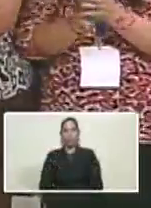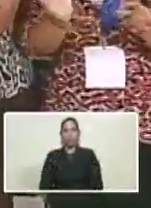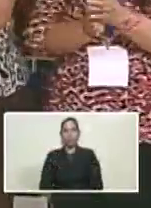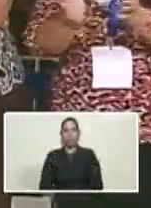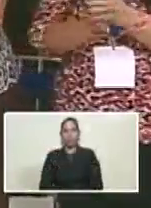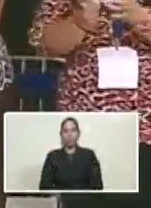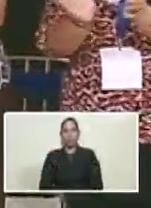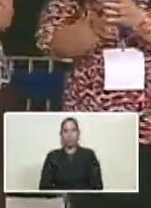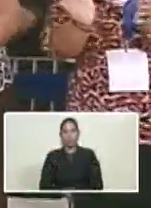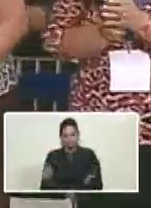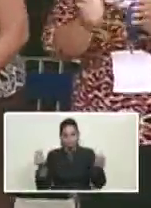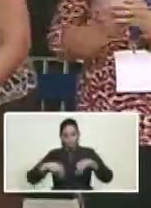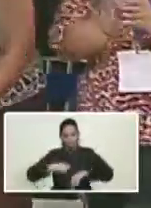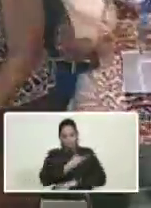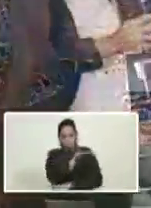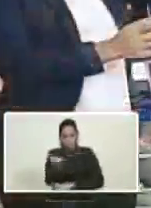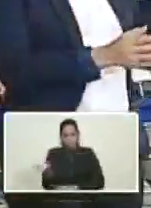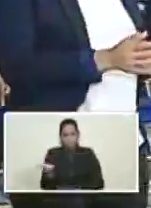¿Están de acuerdo?